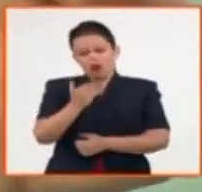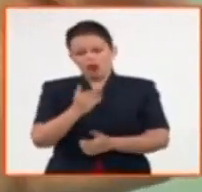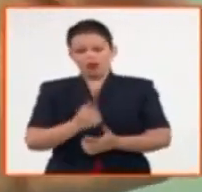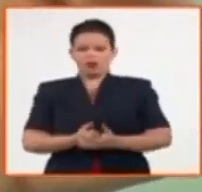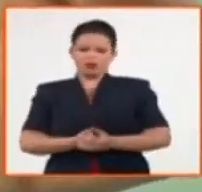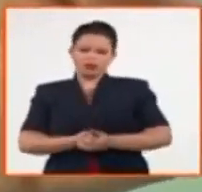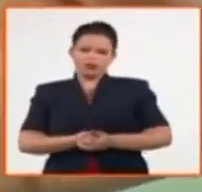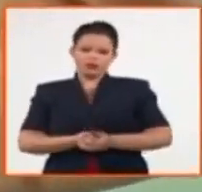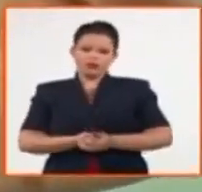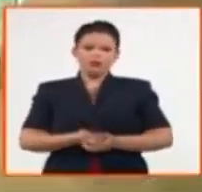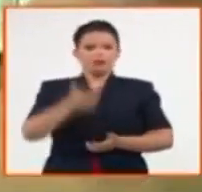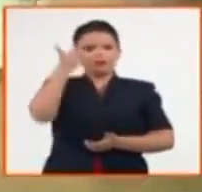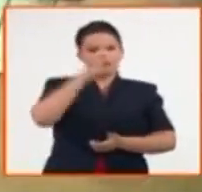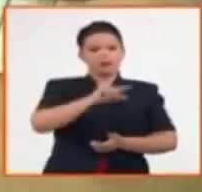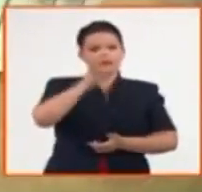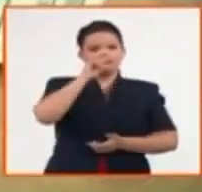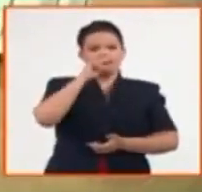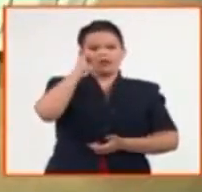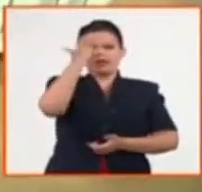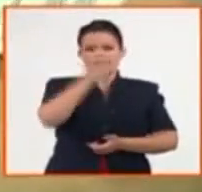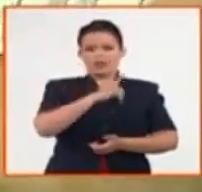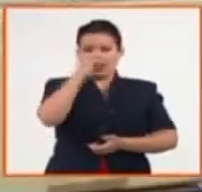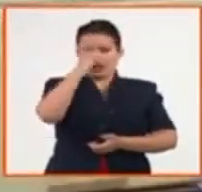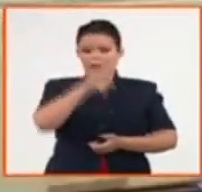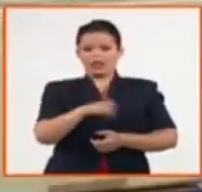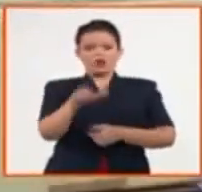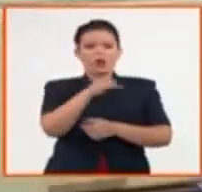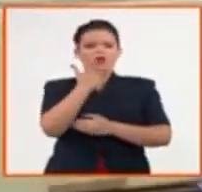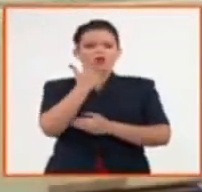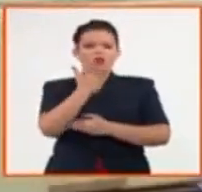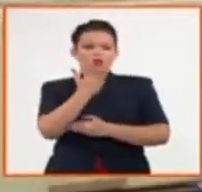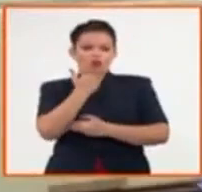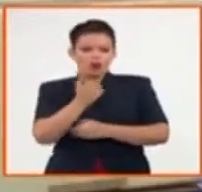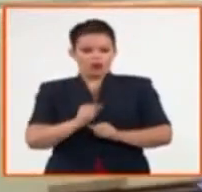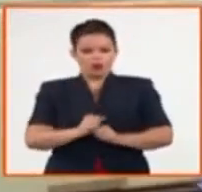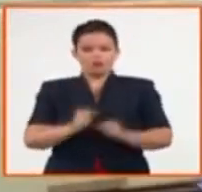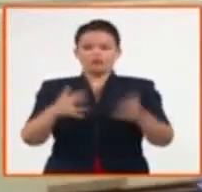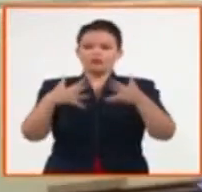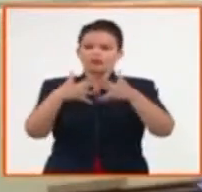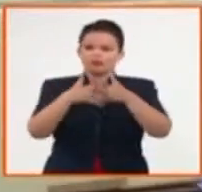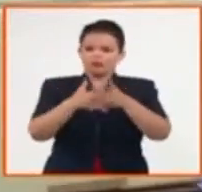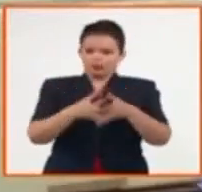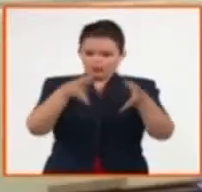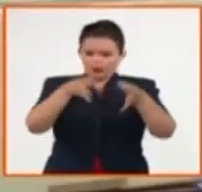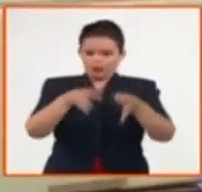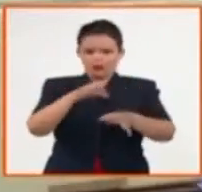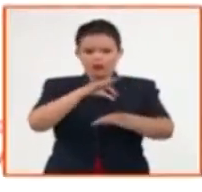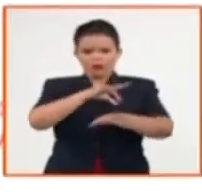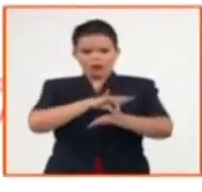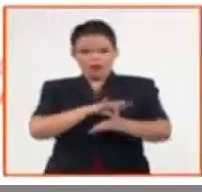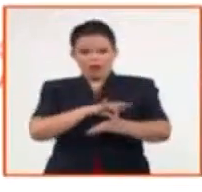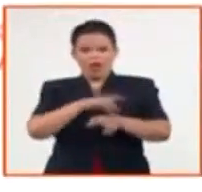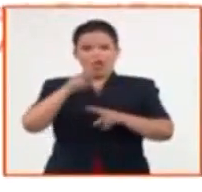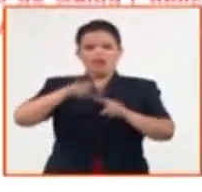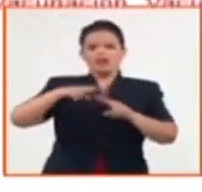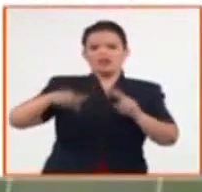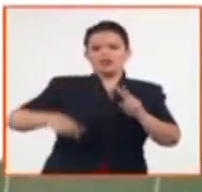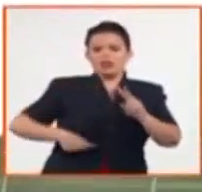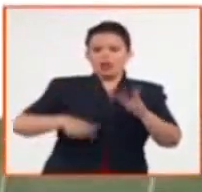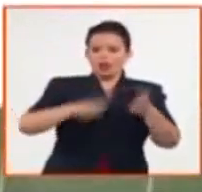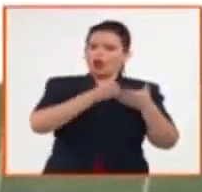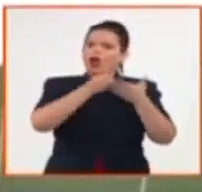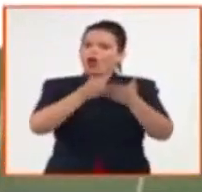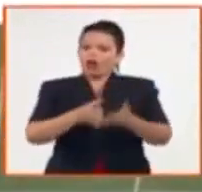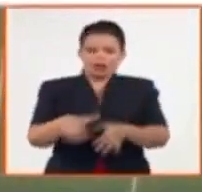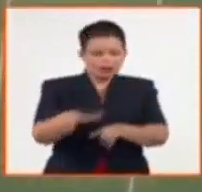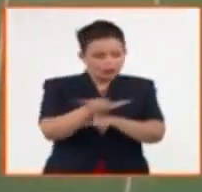hermoso pedigrí, es prima hermana de la vacuna cubana contra la hepatitis B que le ponen a todos nuestros niños. Este es un texto